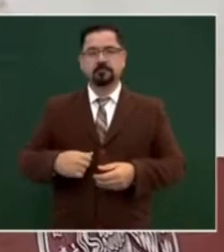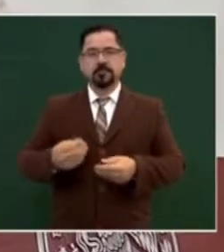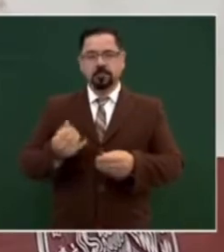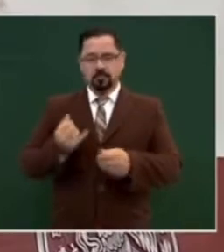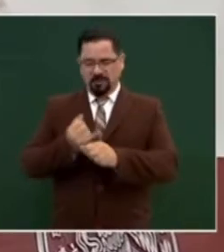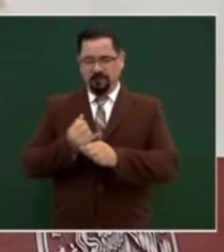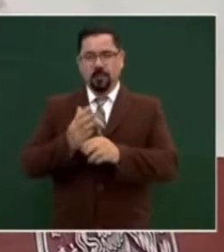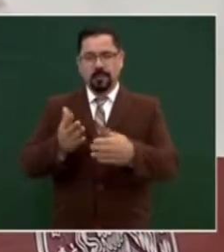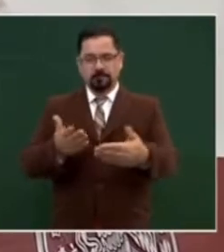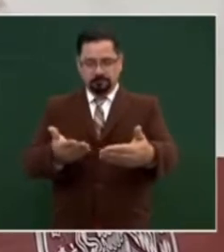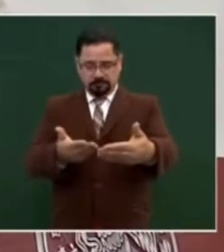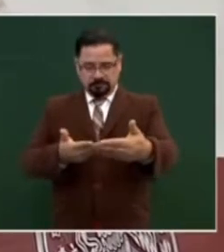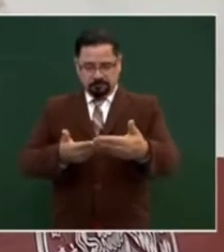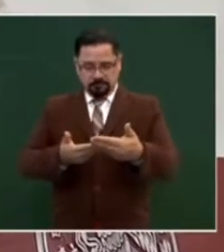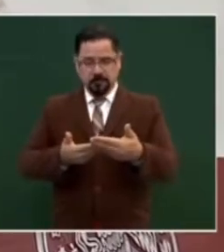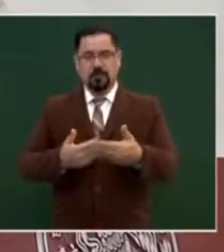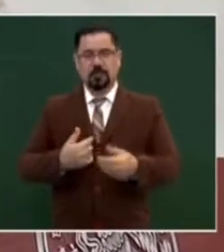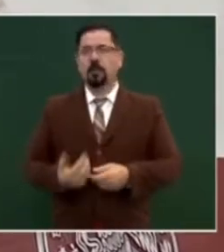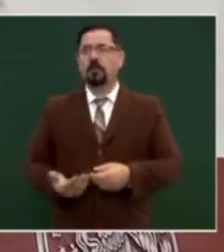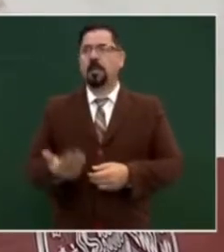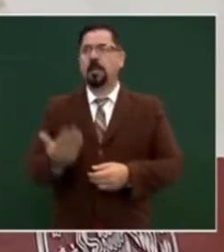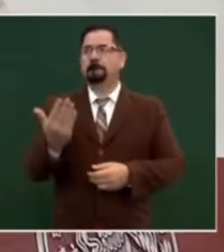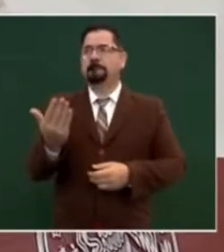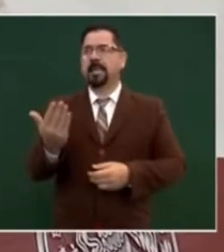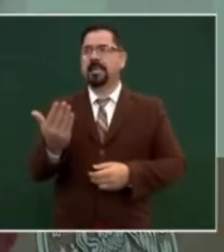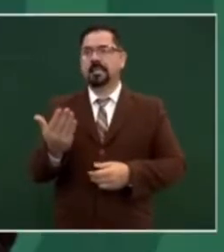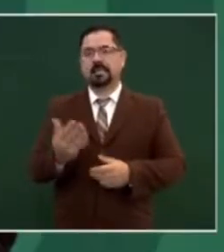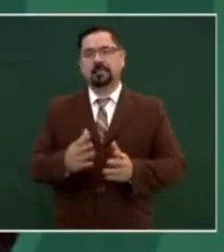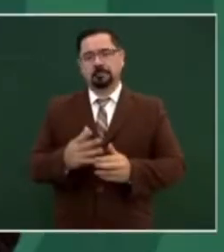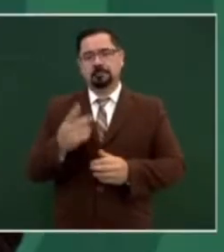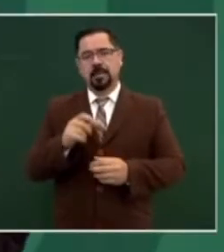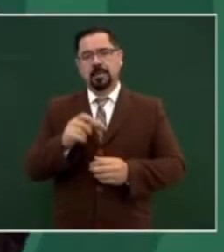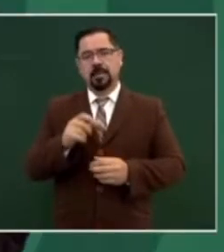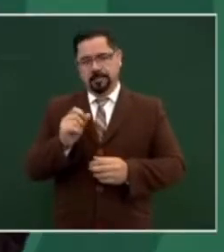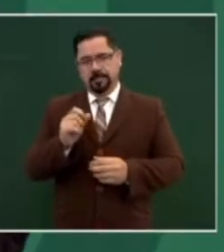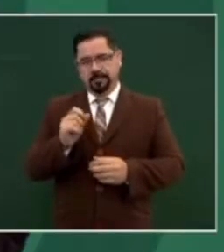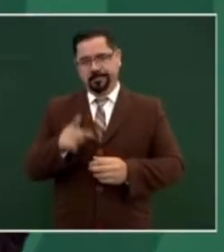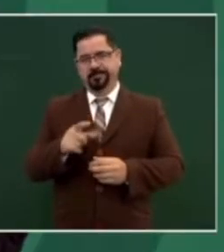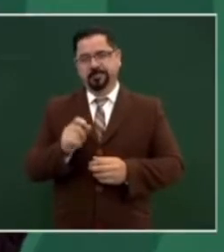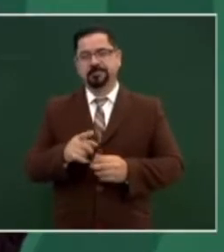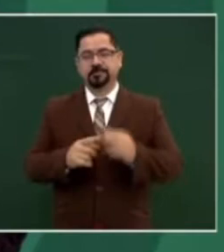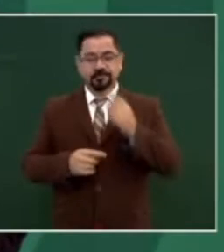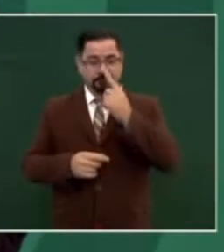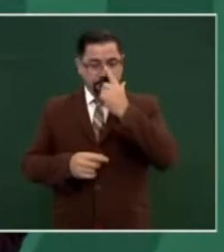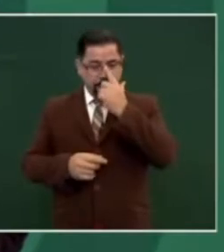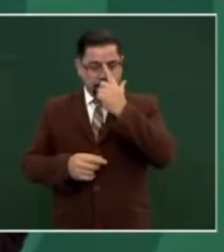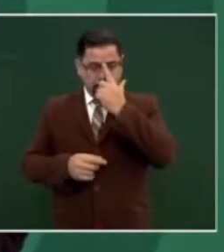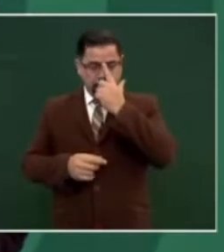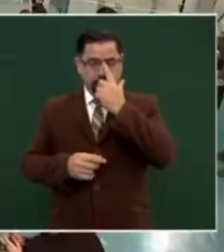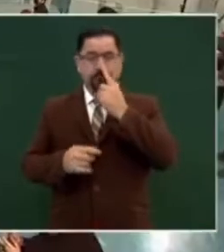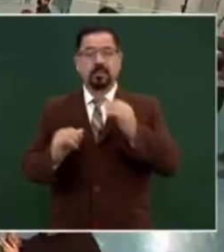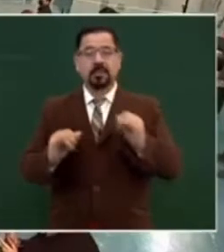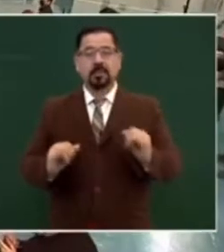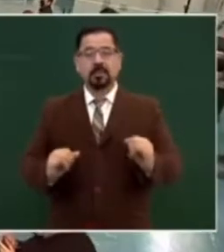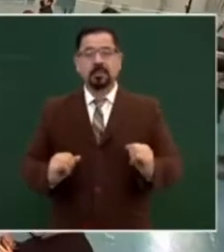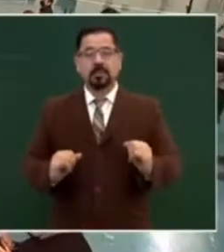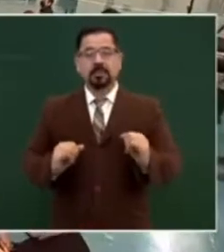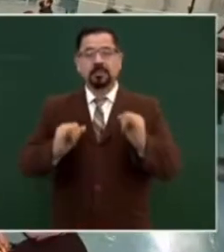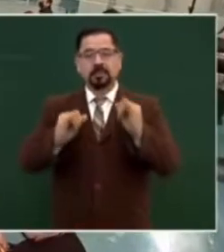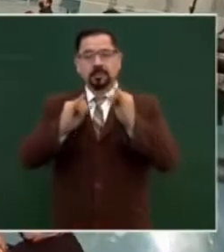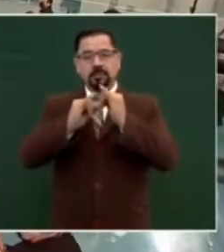voy a solicitarle para darle trabajo también al instituto la transparencia